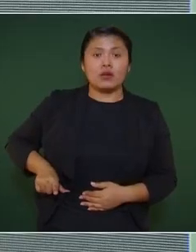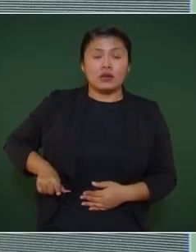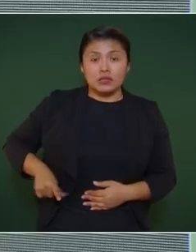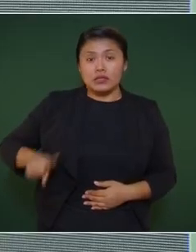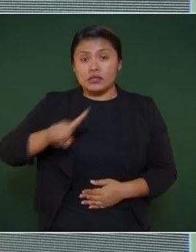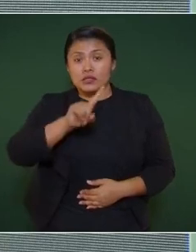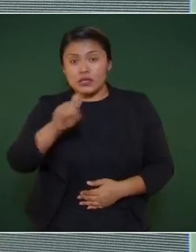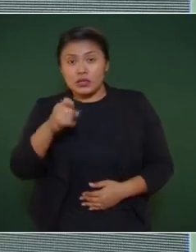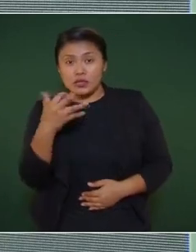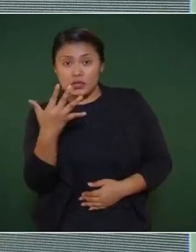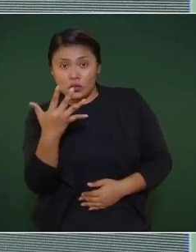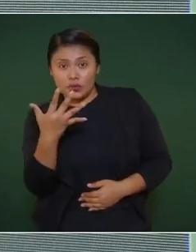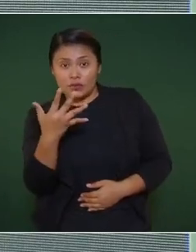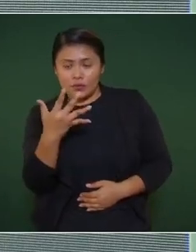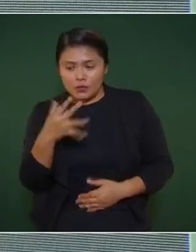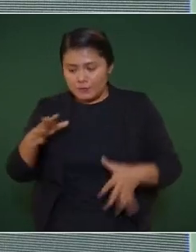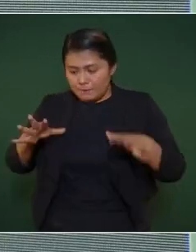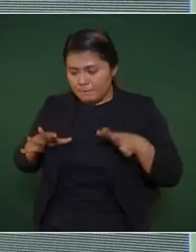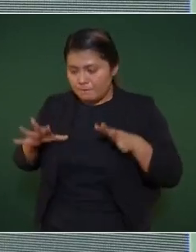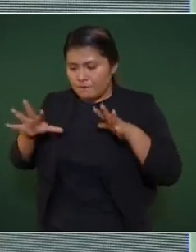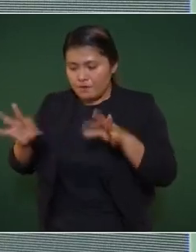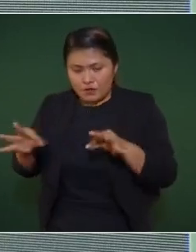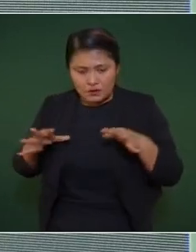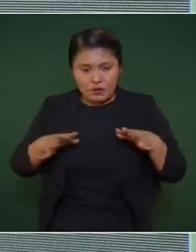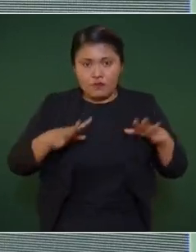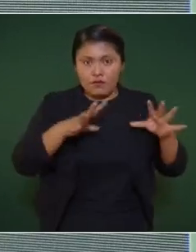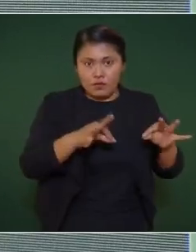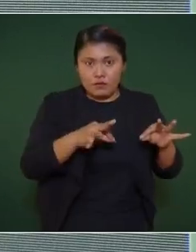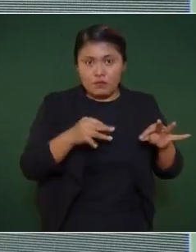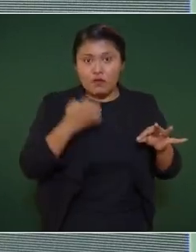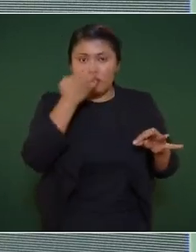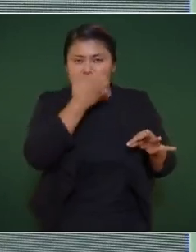150 escuelas de medicina y de enfermería.